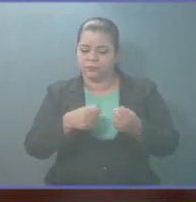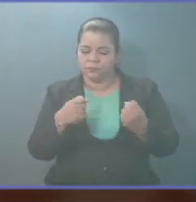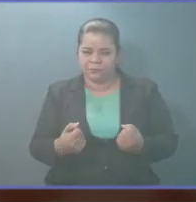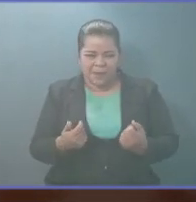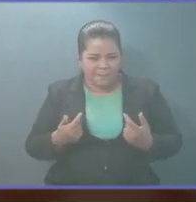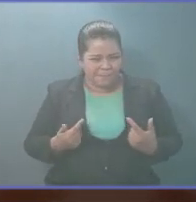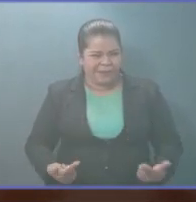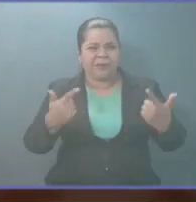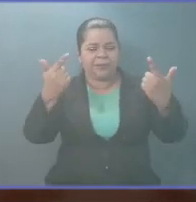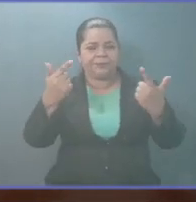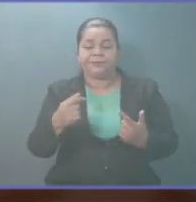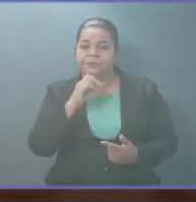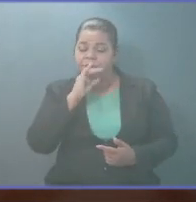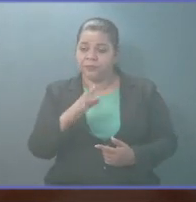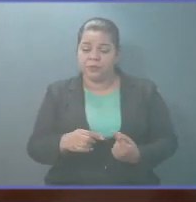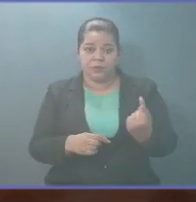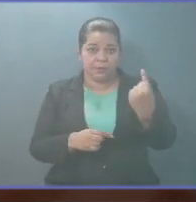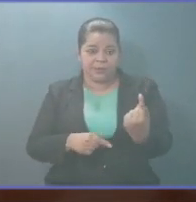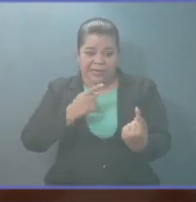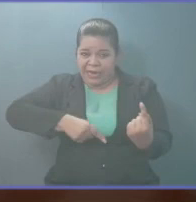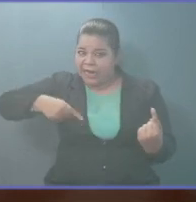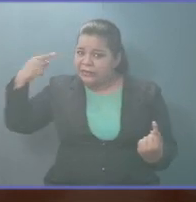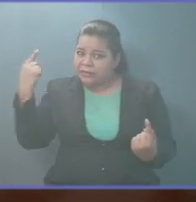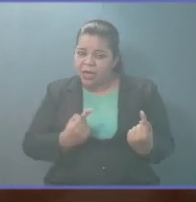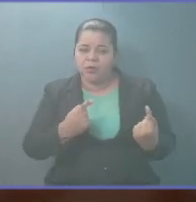Entonces, diputada Romero, por favor, tiene la palabra.